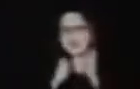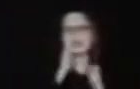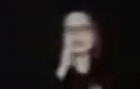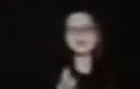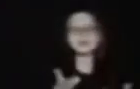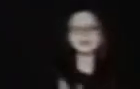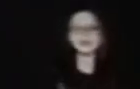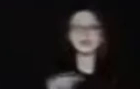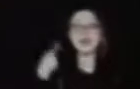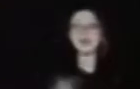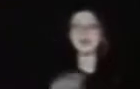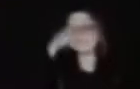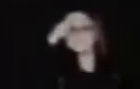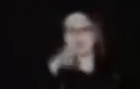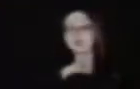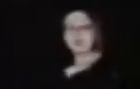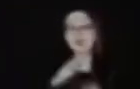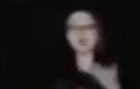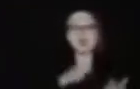ocupamos el lugar